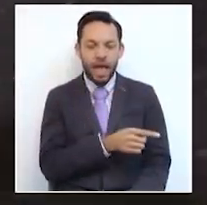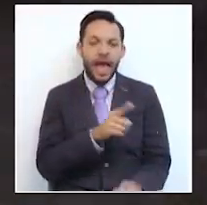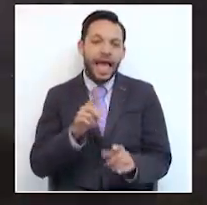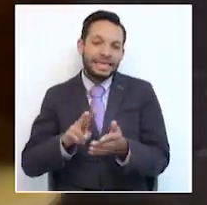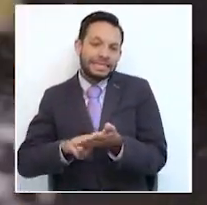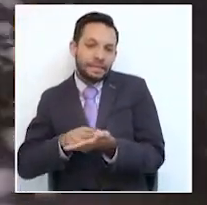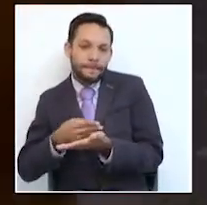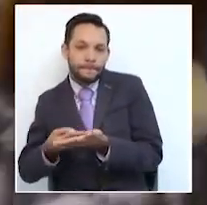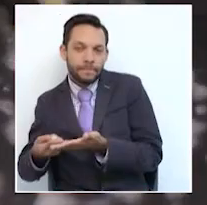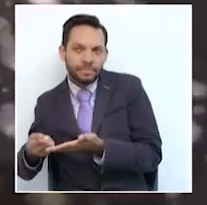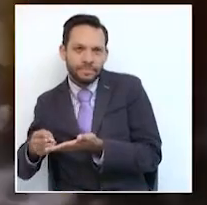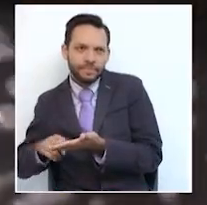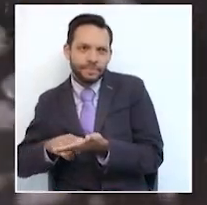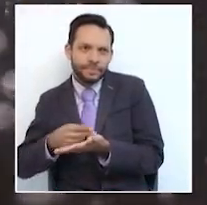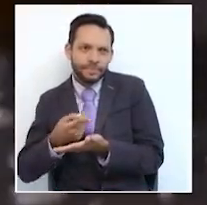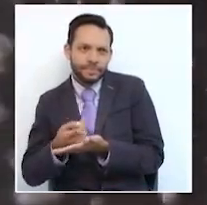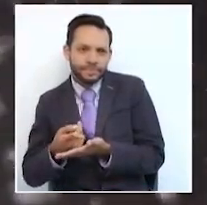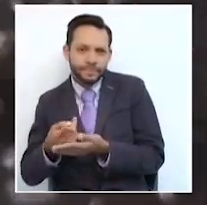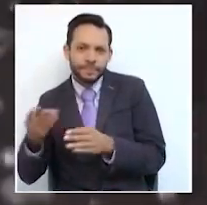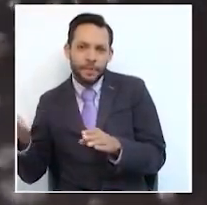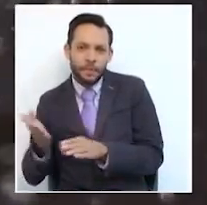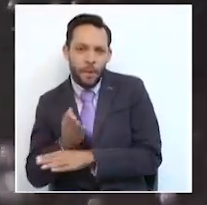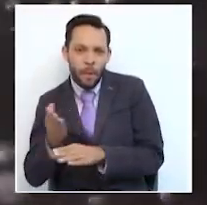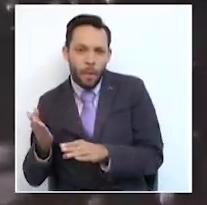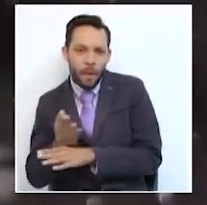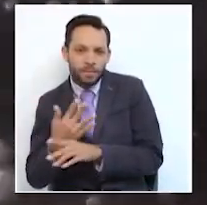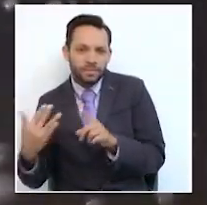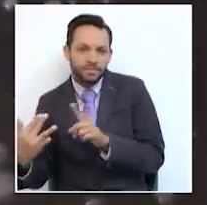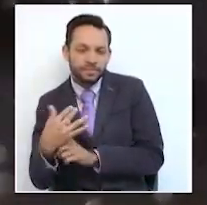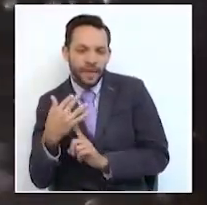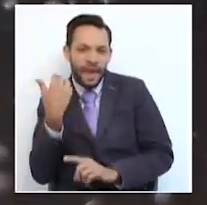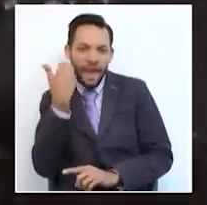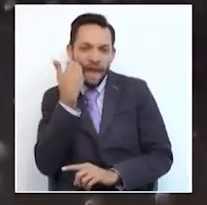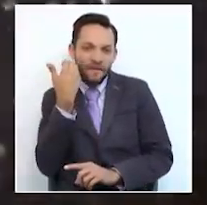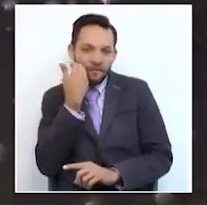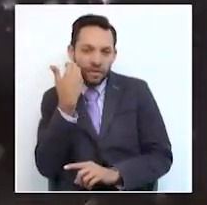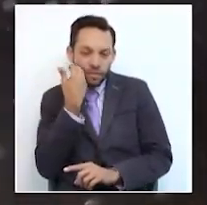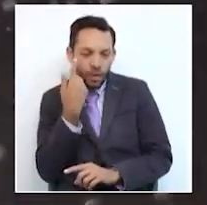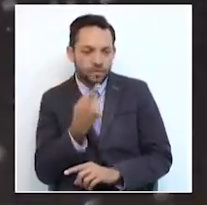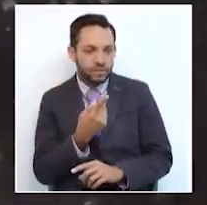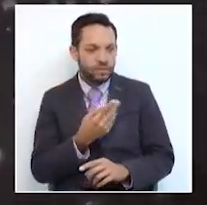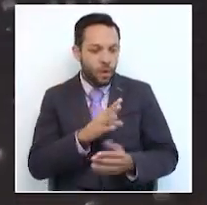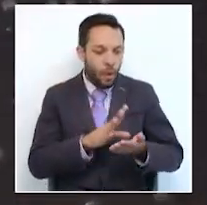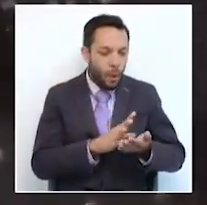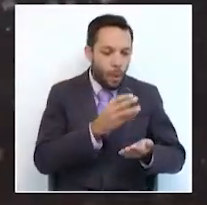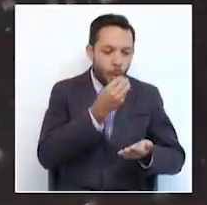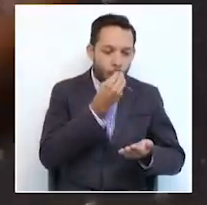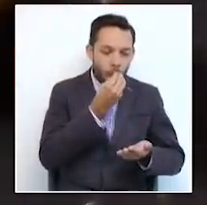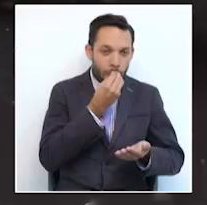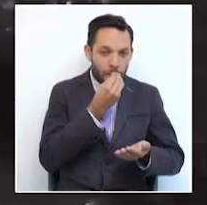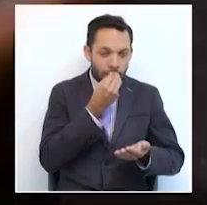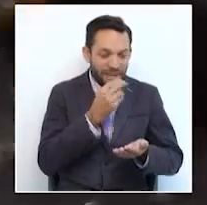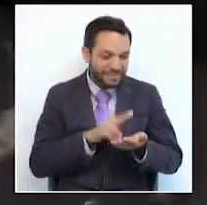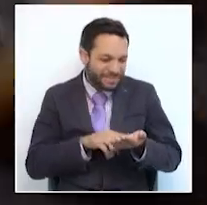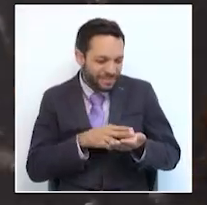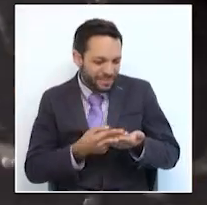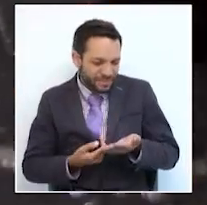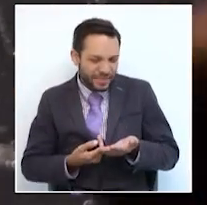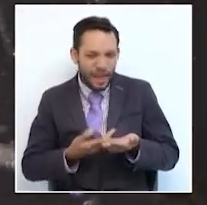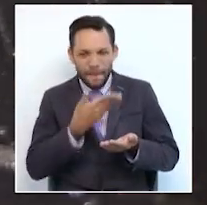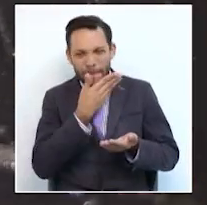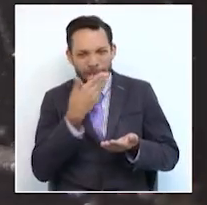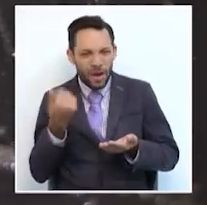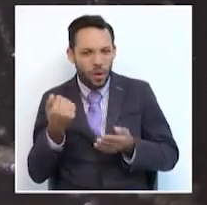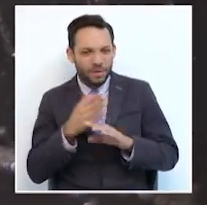trans causantes de diversas afecciones y enfermedades si eres un fiel consumidor hoy te damos algunas razones para dejar